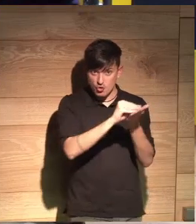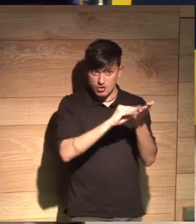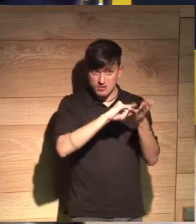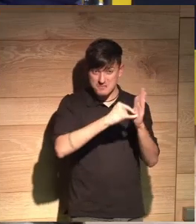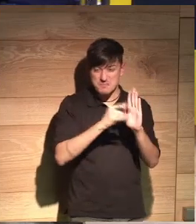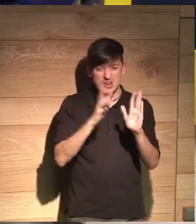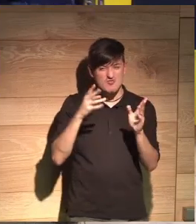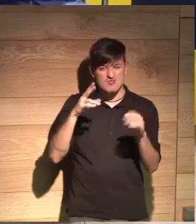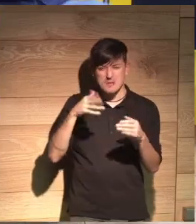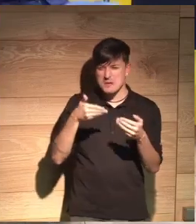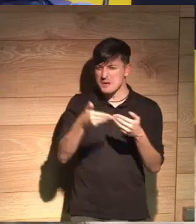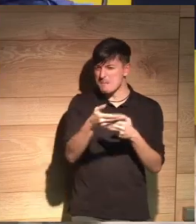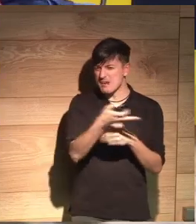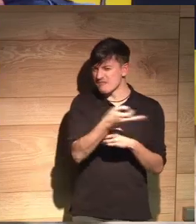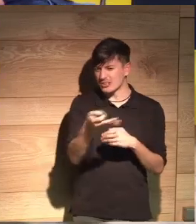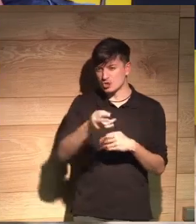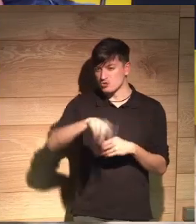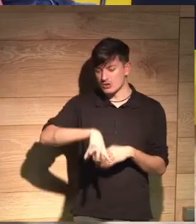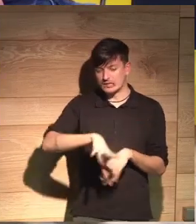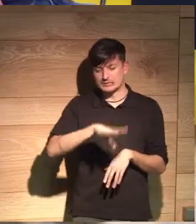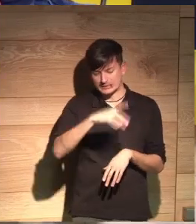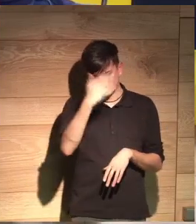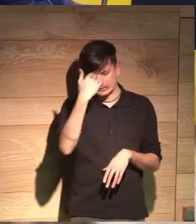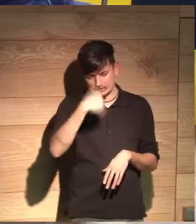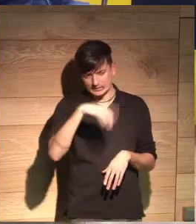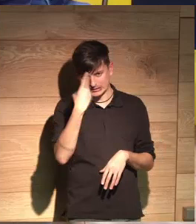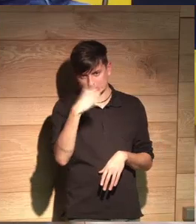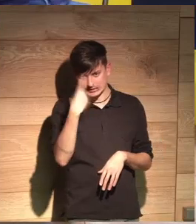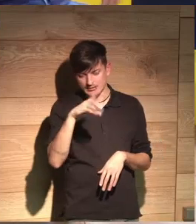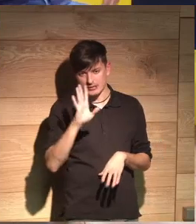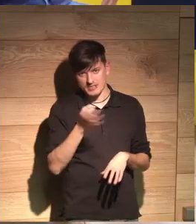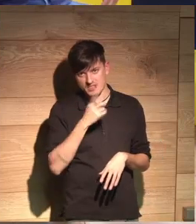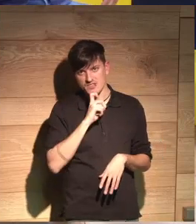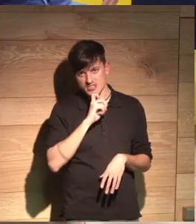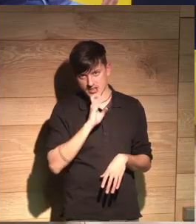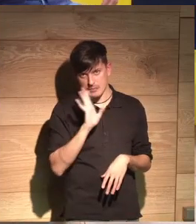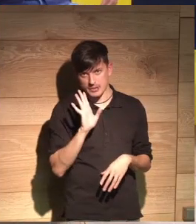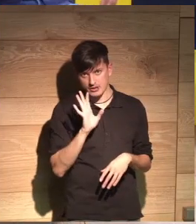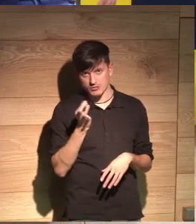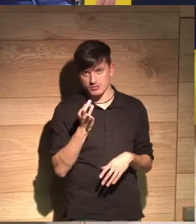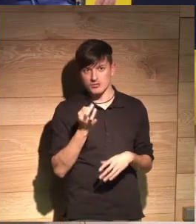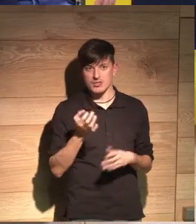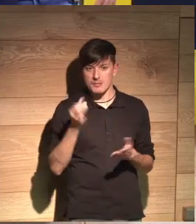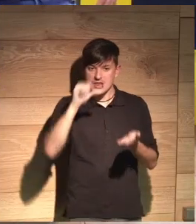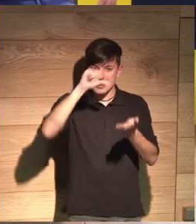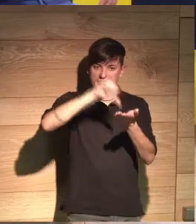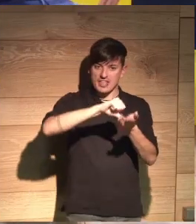perfecto no no no va a ser difícil pero tiene que ser en el centro de toda la solución